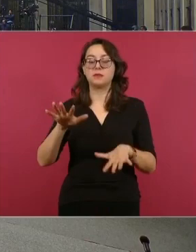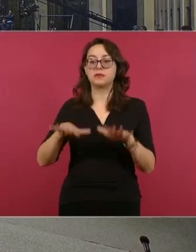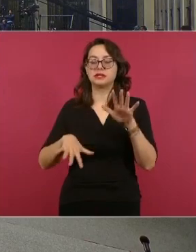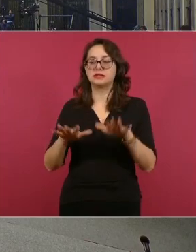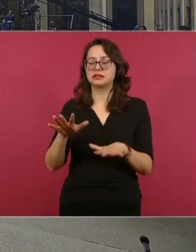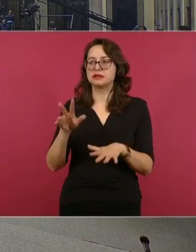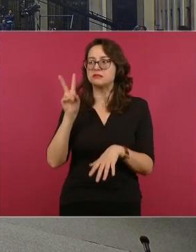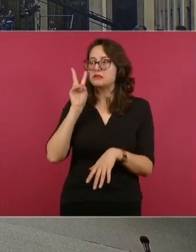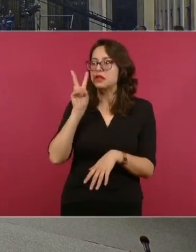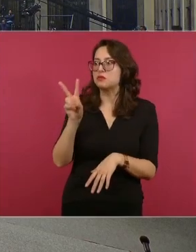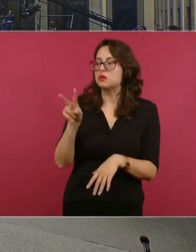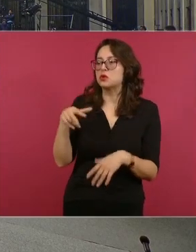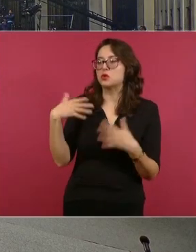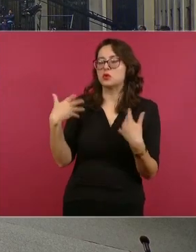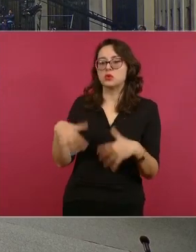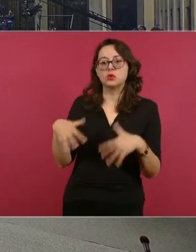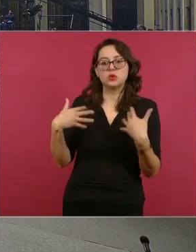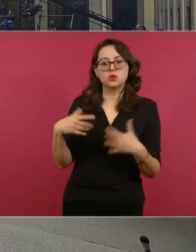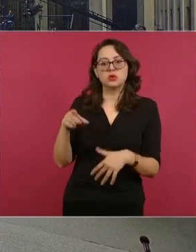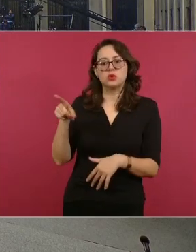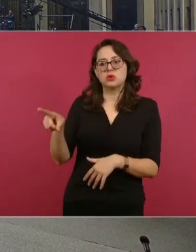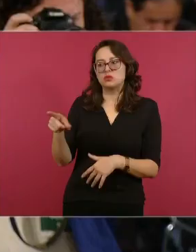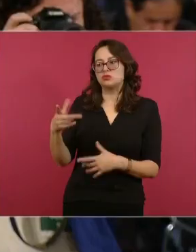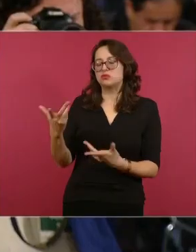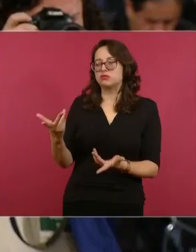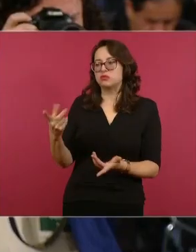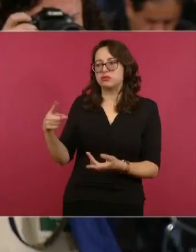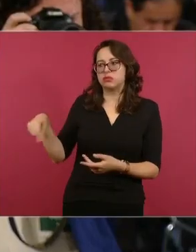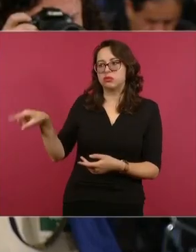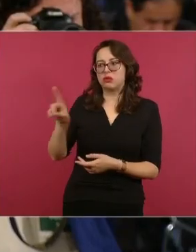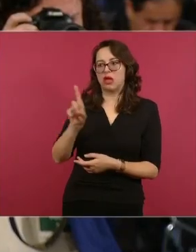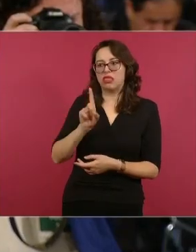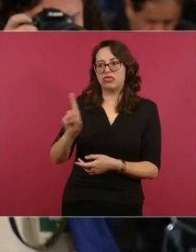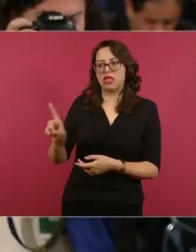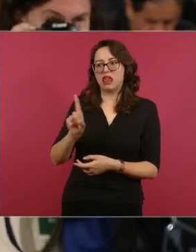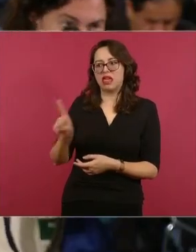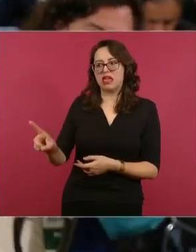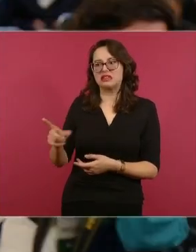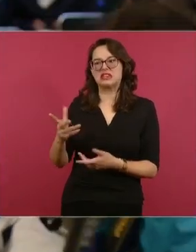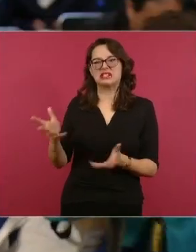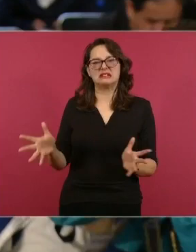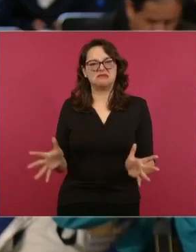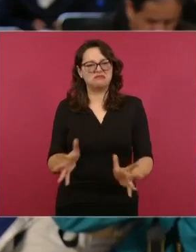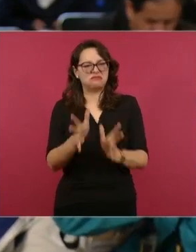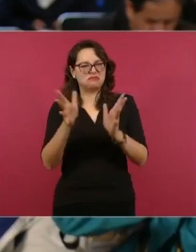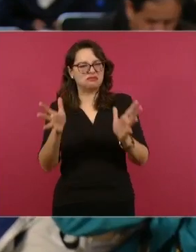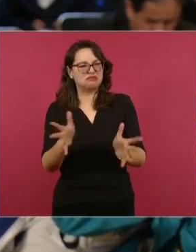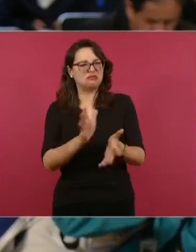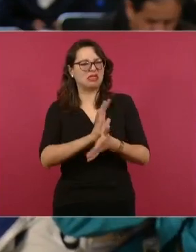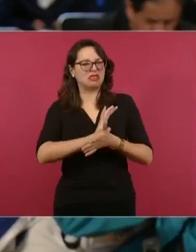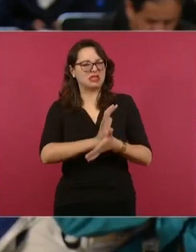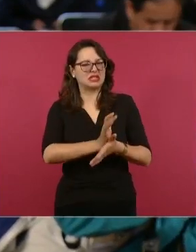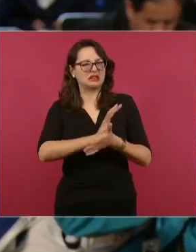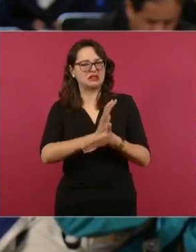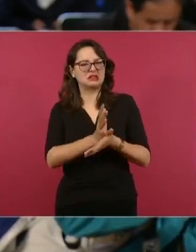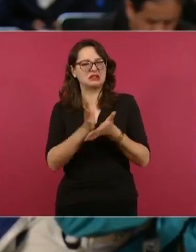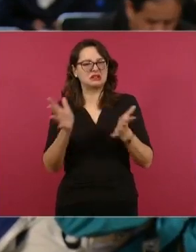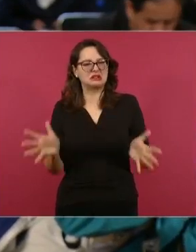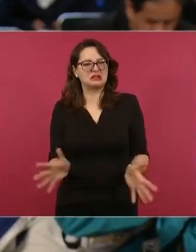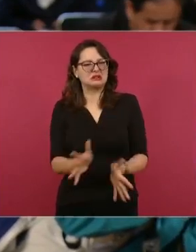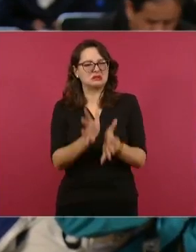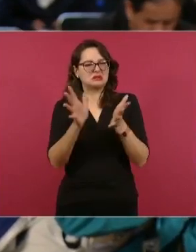estos discursos precisamente de odio, de discriminación, pues